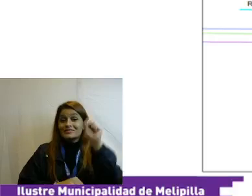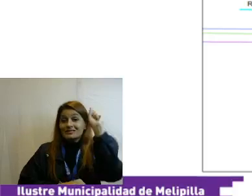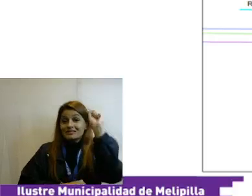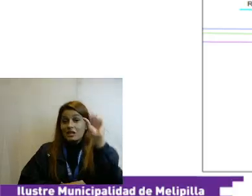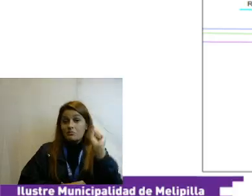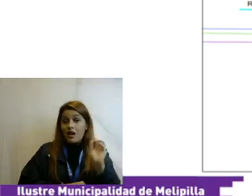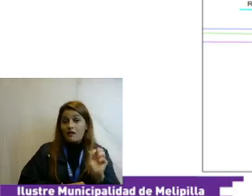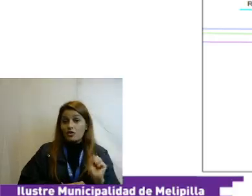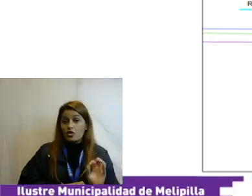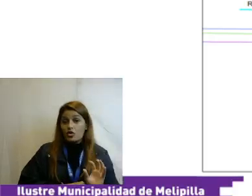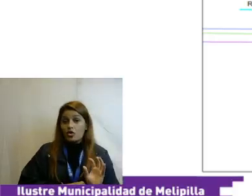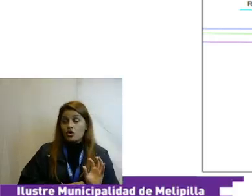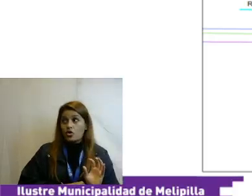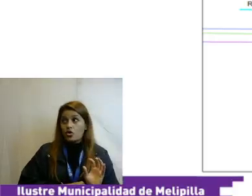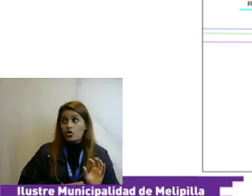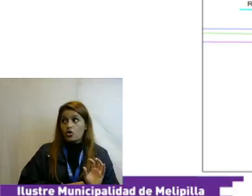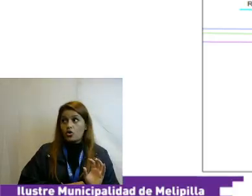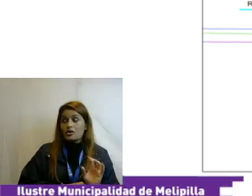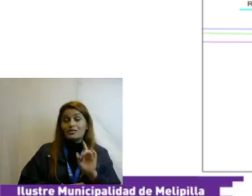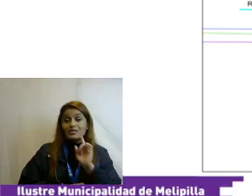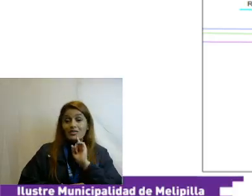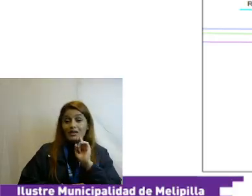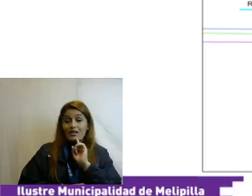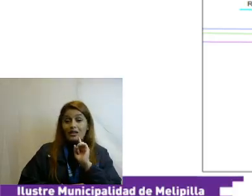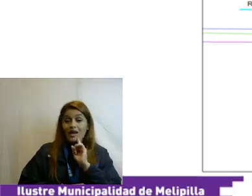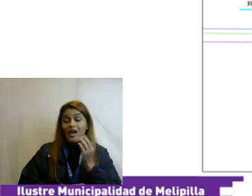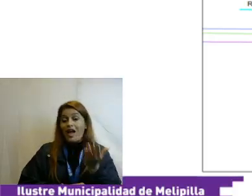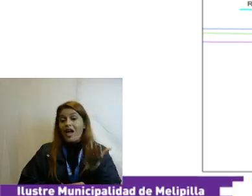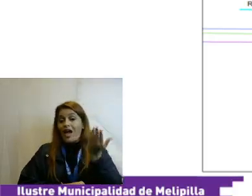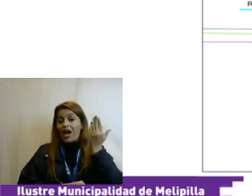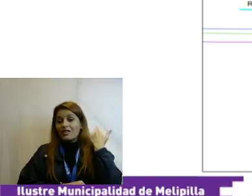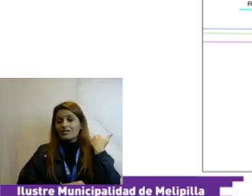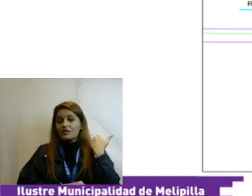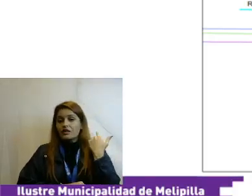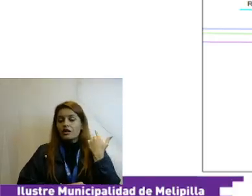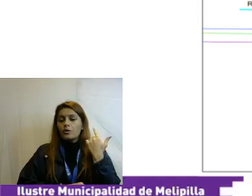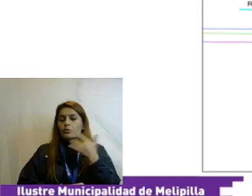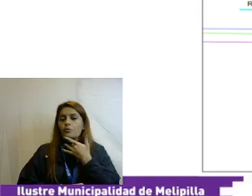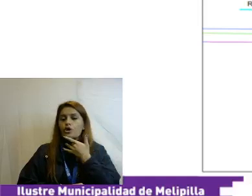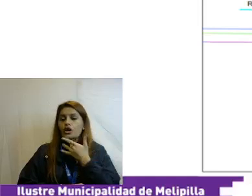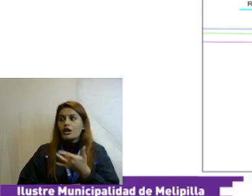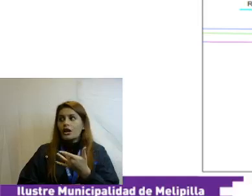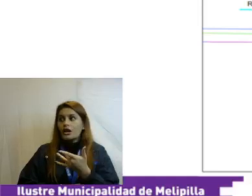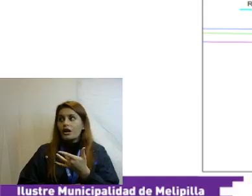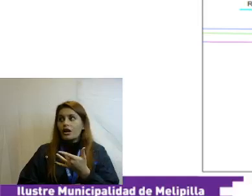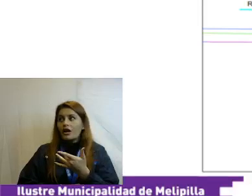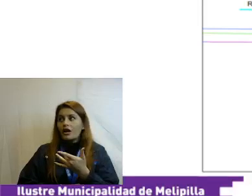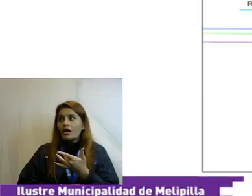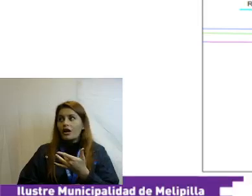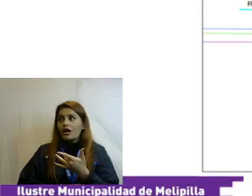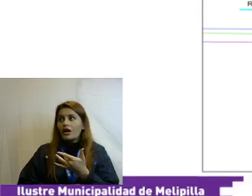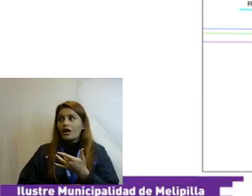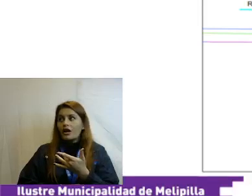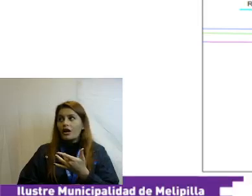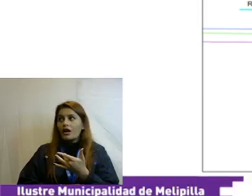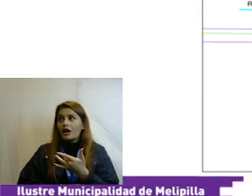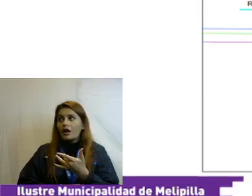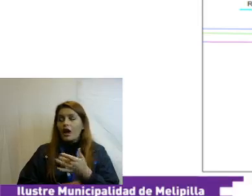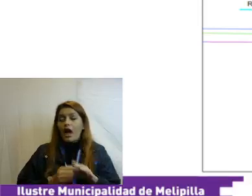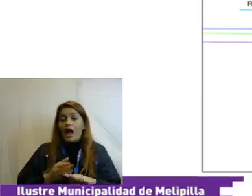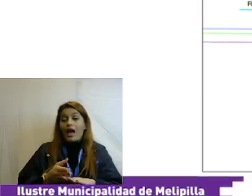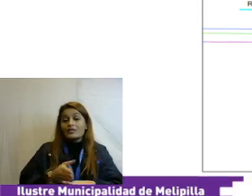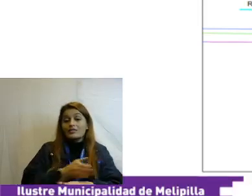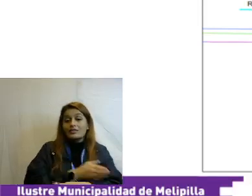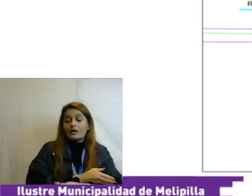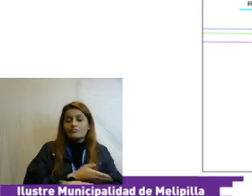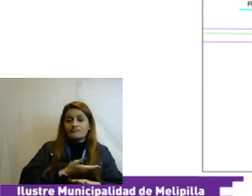semaforización, este cruce, cuenta con el antecedente de justificación de semaforización, que es el antecedente previo que debemos